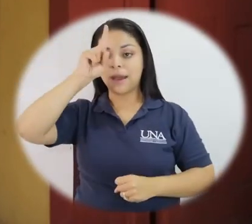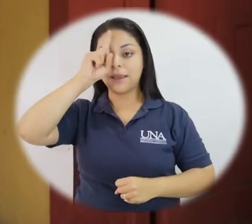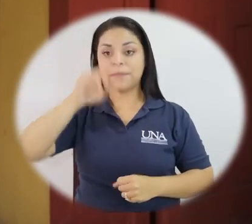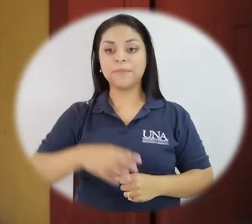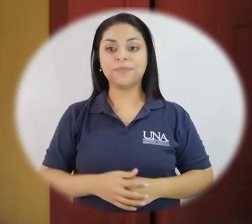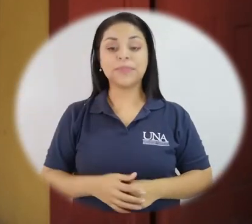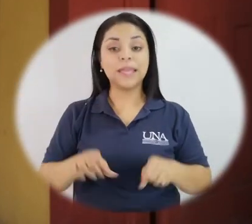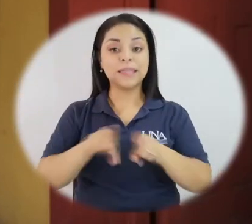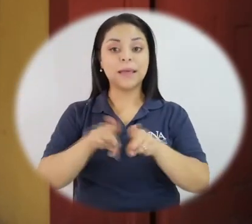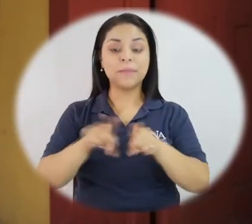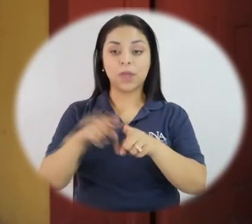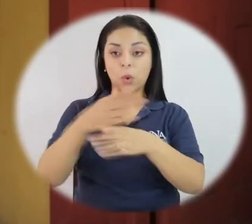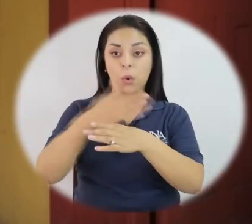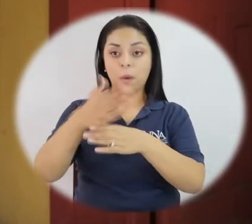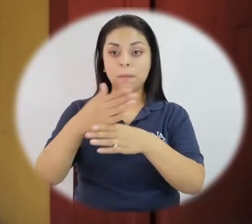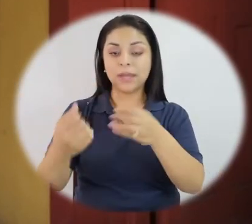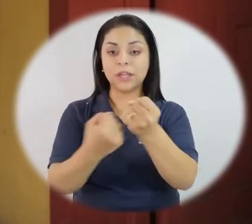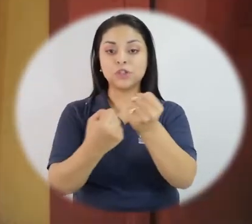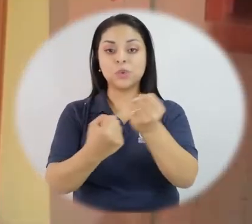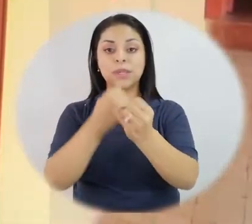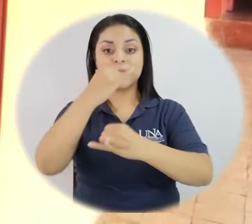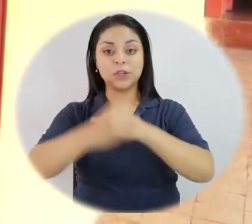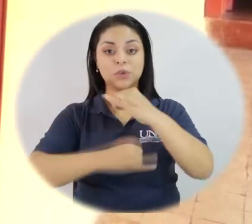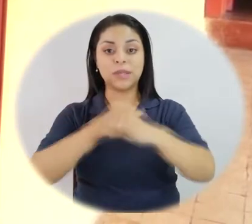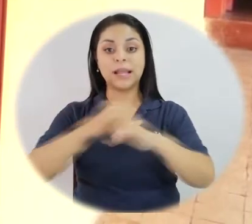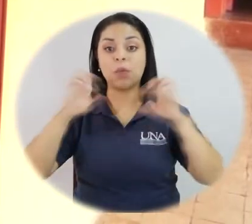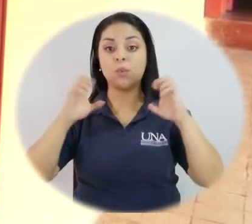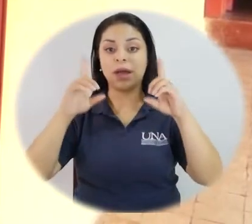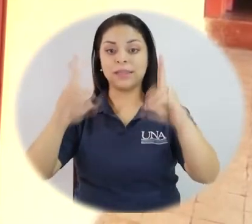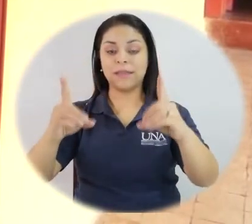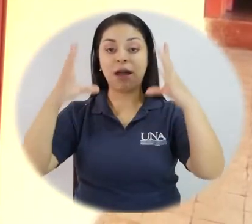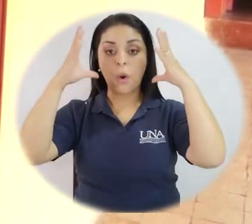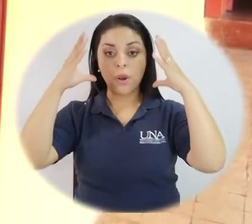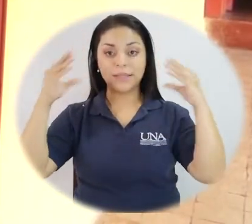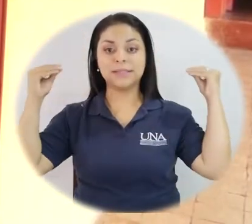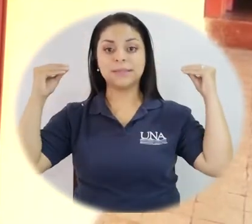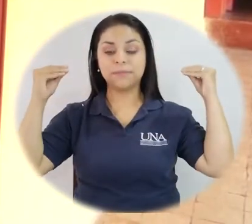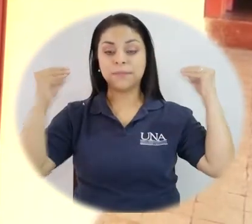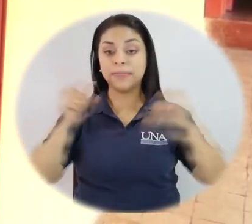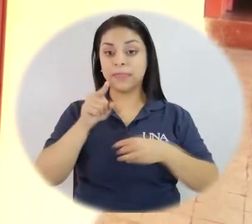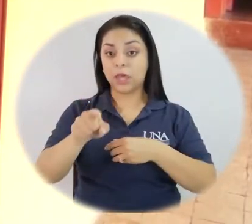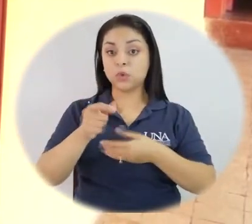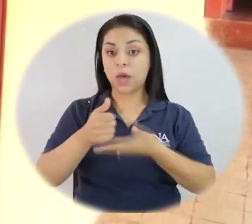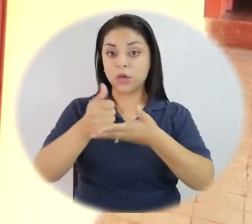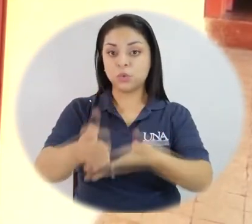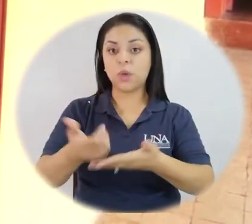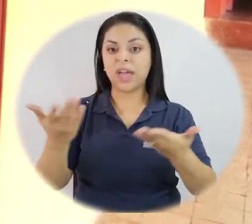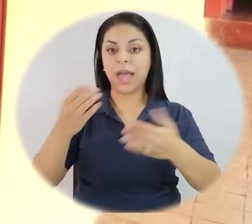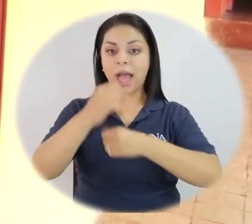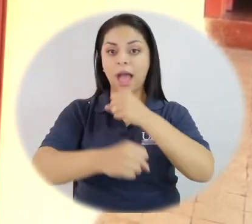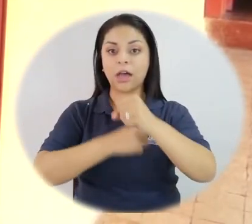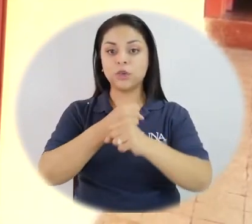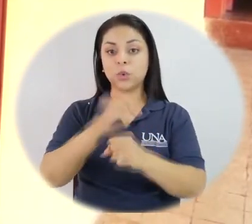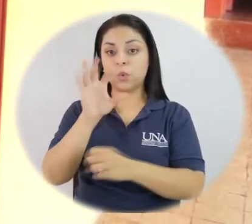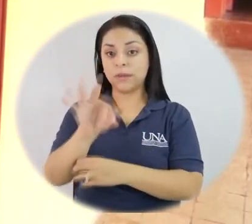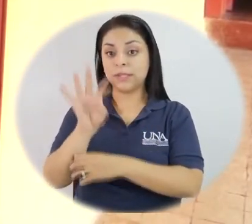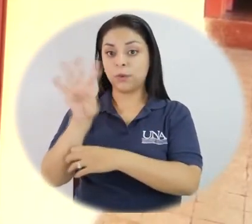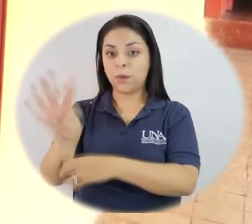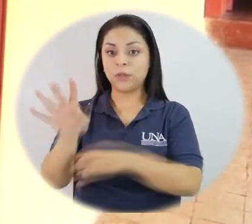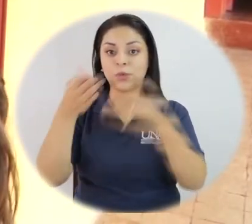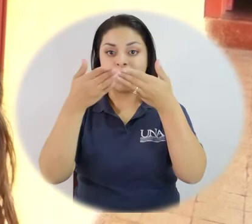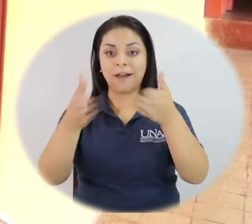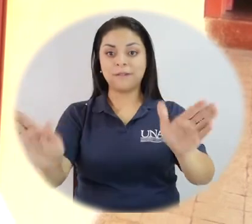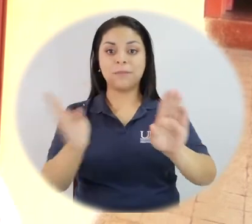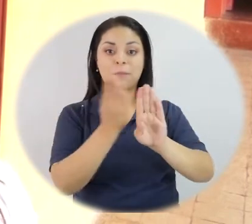de la Cooperación Internacional y Educativa Holandesa. Eso nos va a permitir en el año 94 abrir las puertas al público